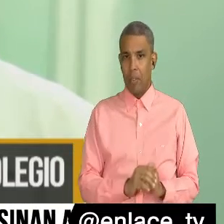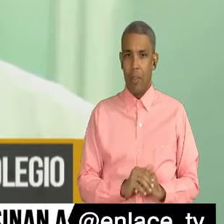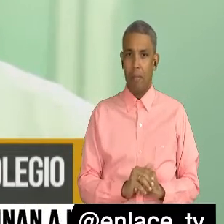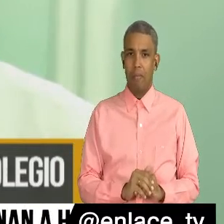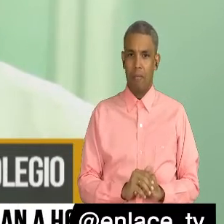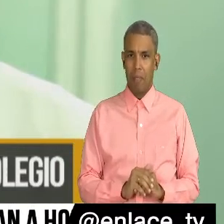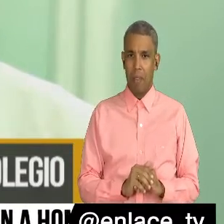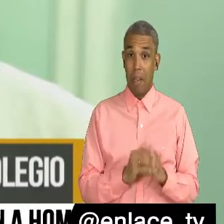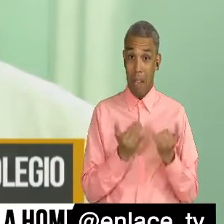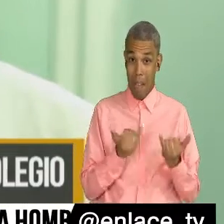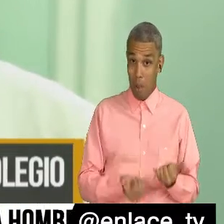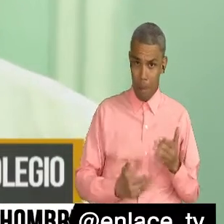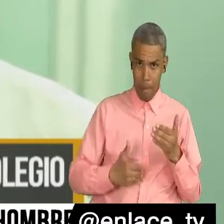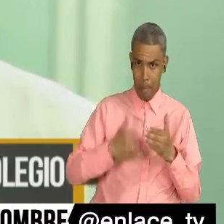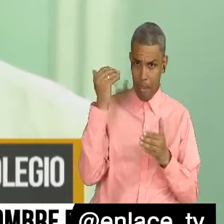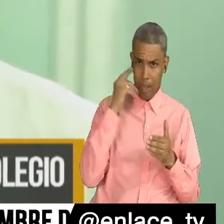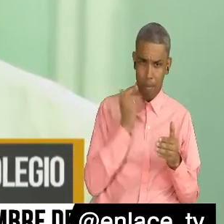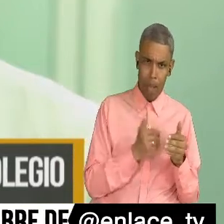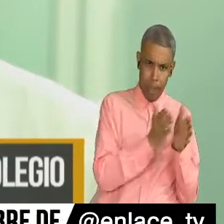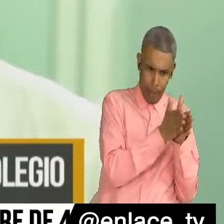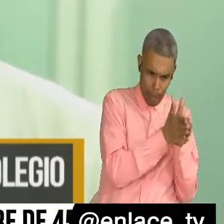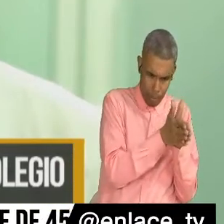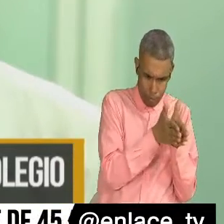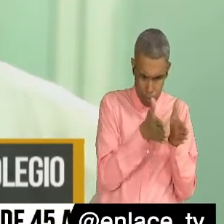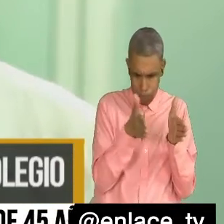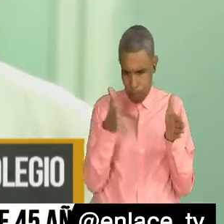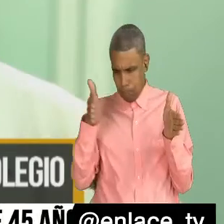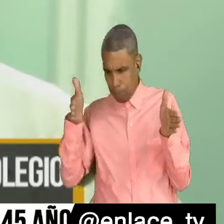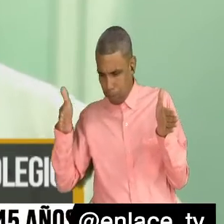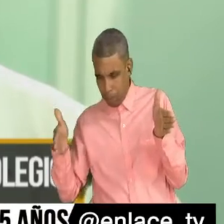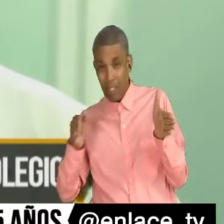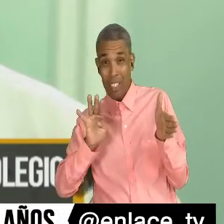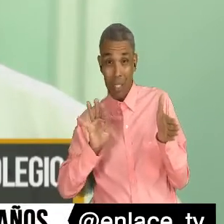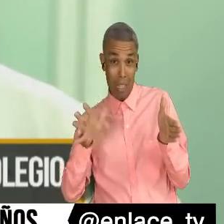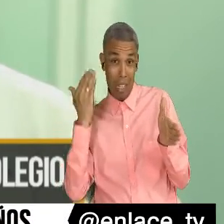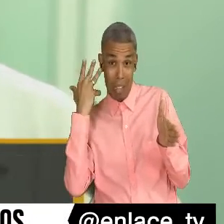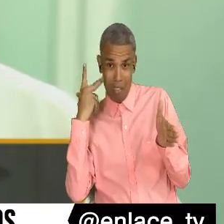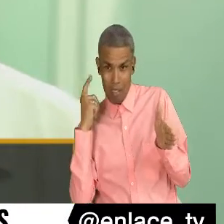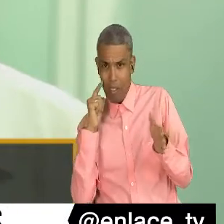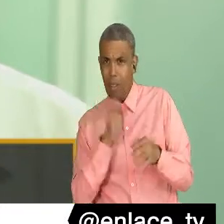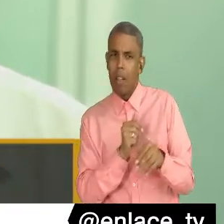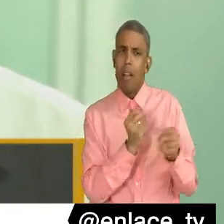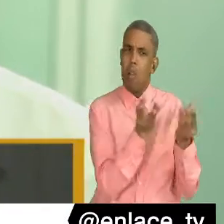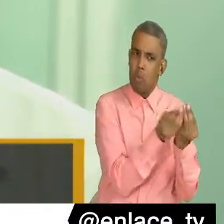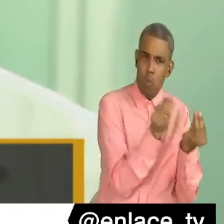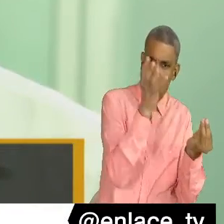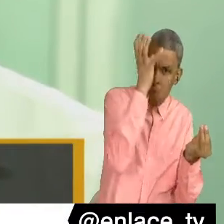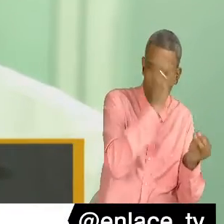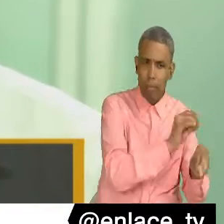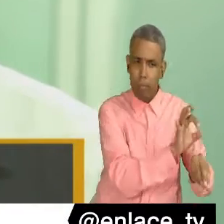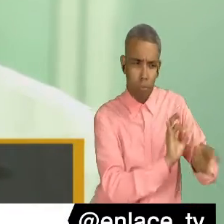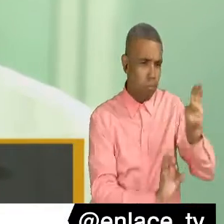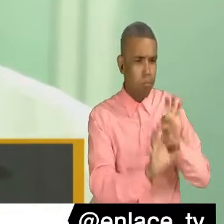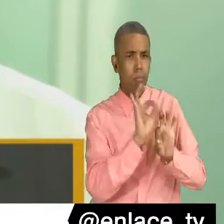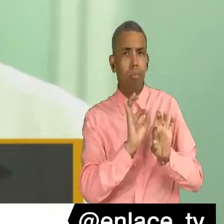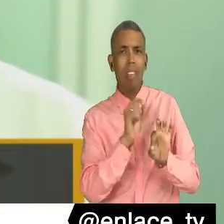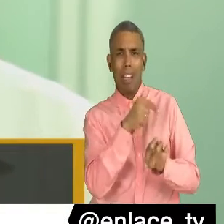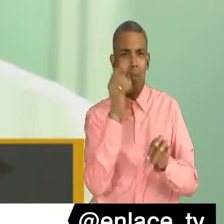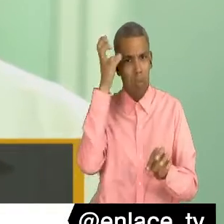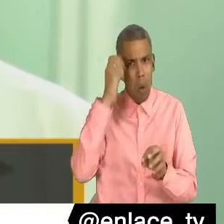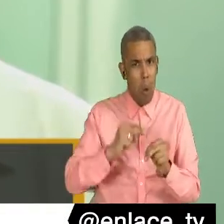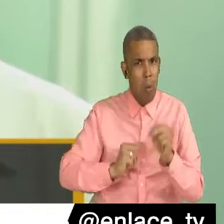locativas, para tener el menaje, para contratar el personal y para hacer todo lo que se requiere para tener muy buena